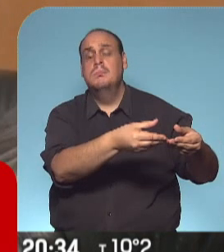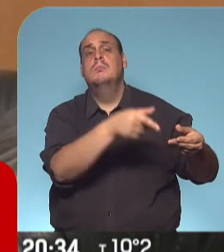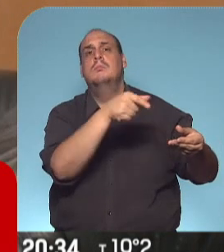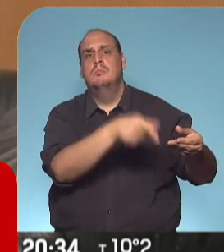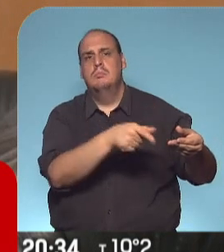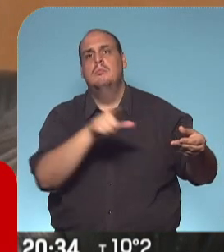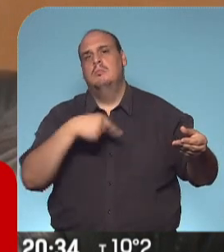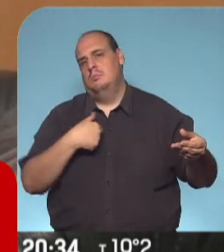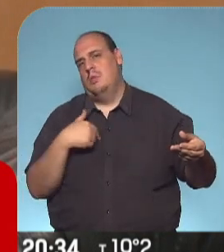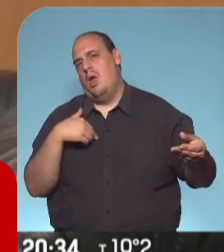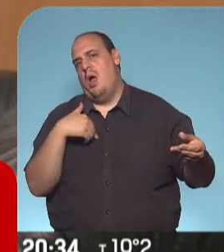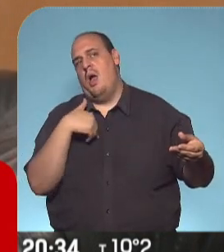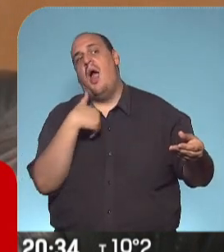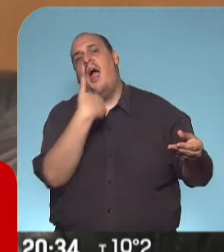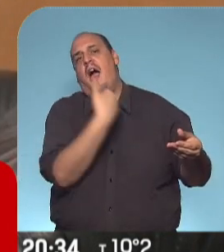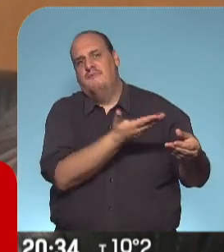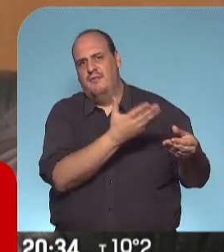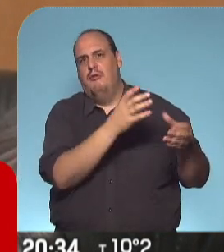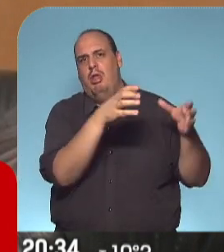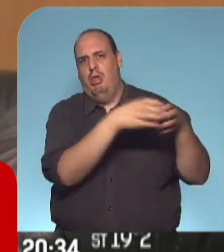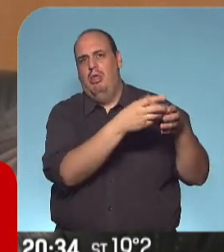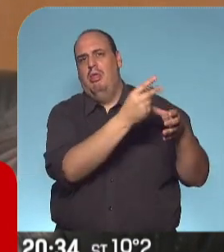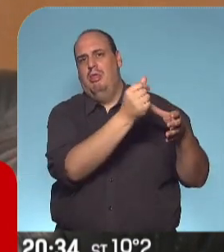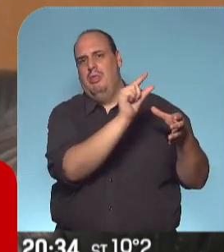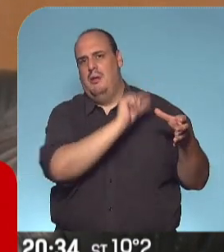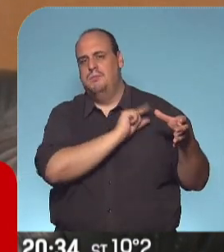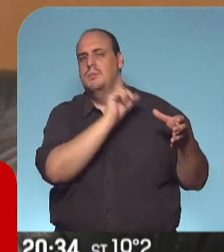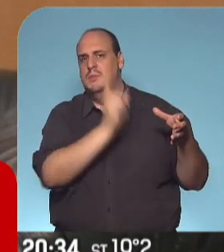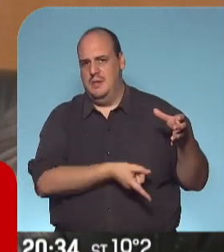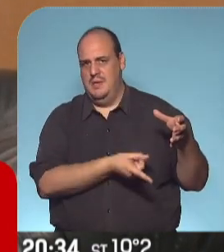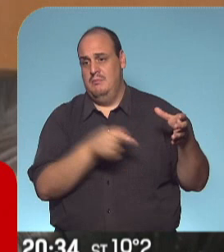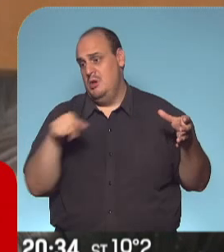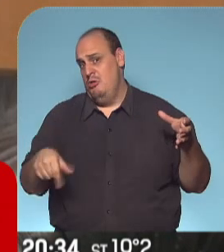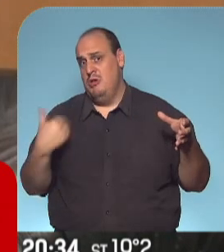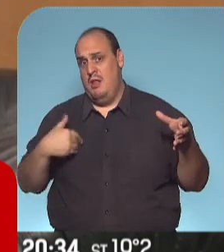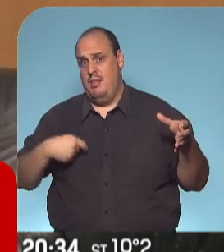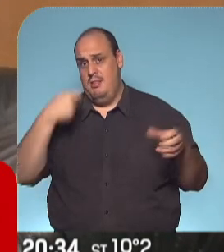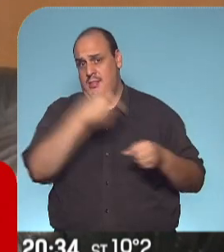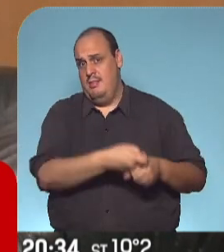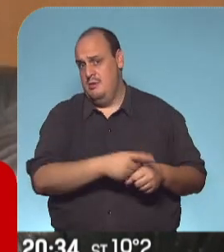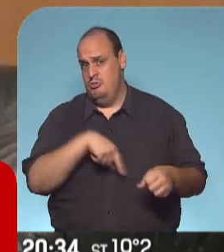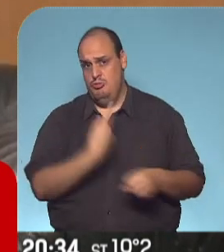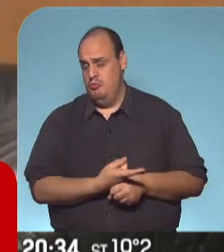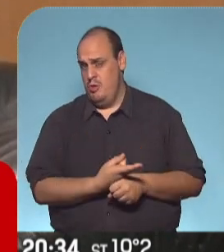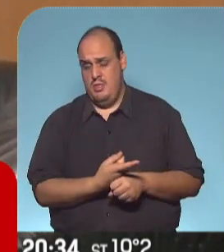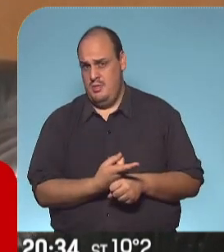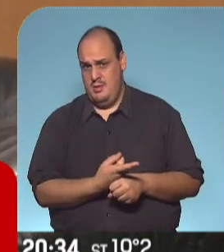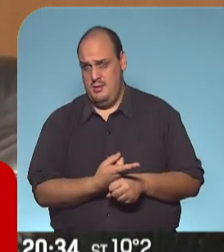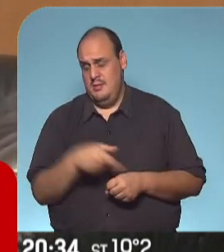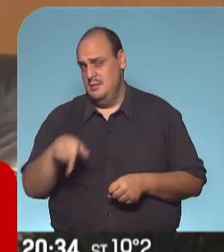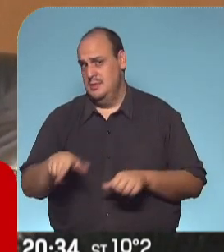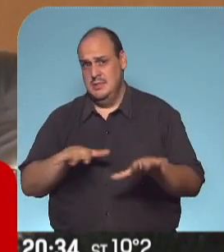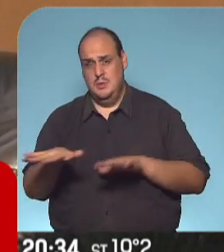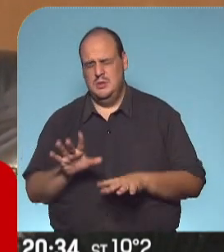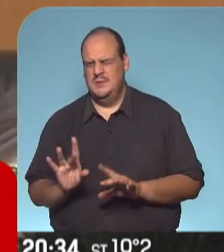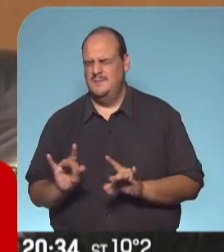las preferencias de los acreedores. Y la realidad es que Argentina hoy en día no tiene capacidad de pago y estamos en una situación que es realmente muy